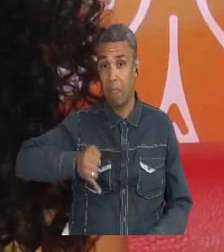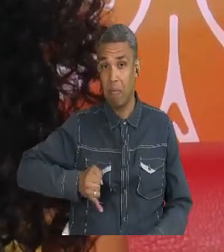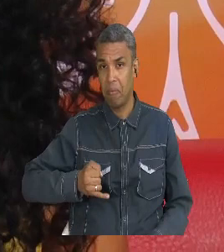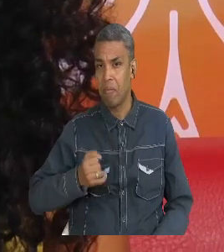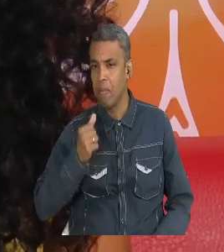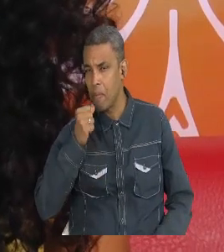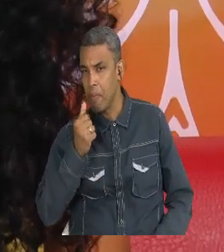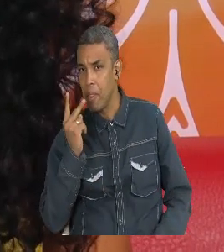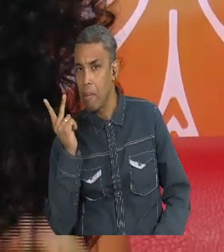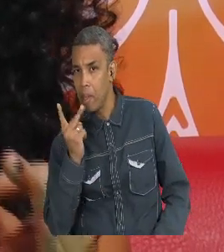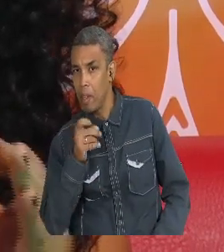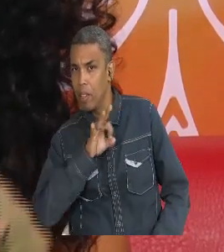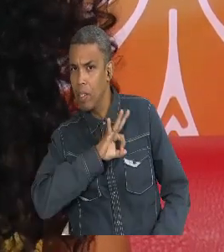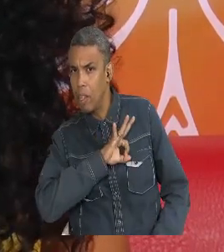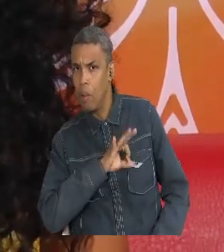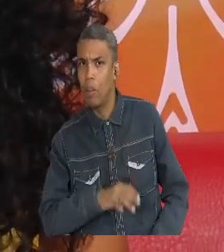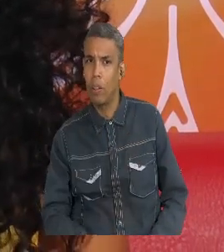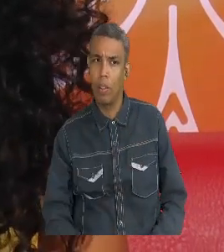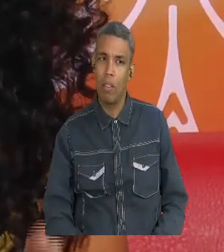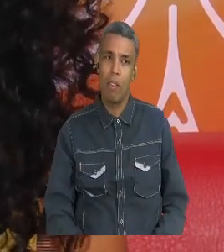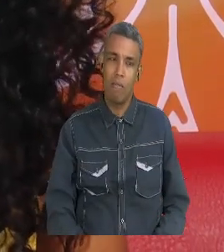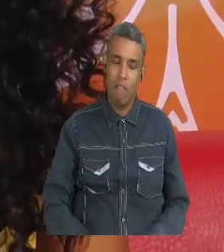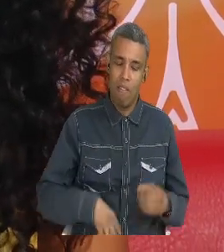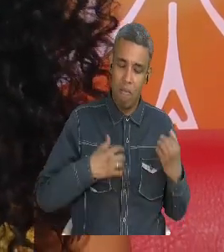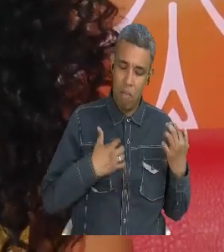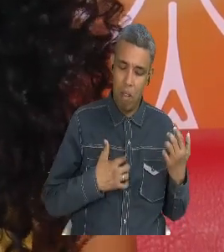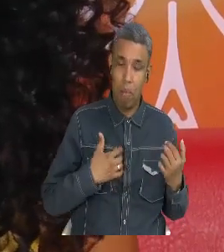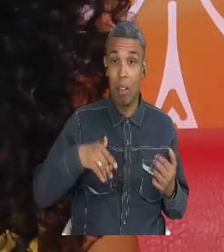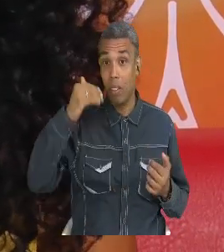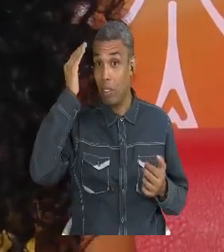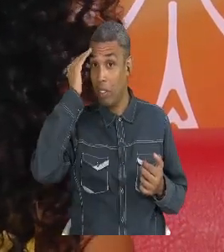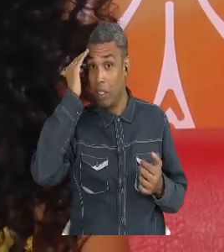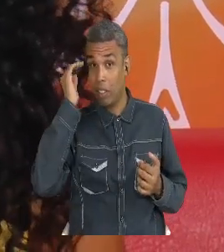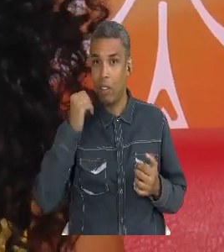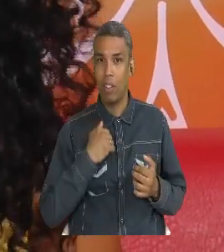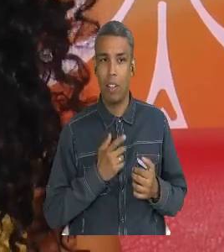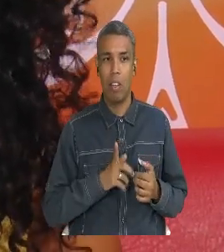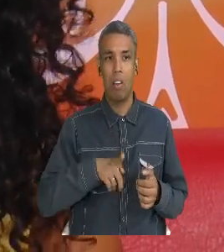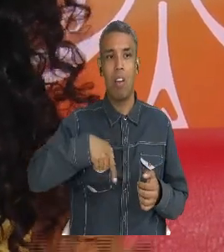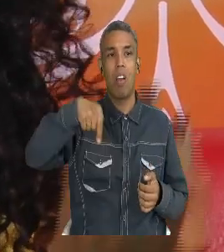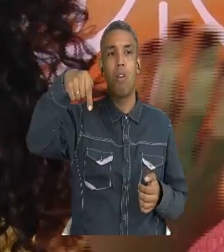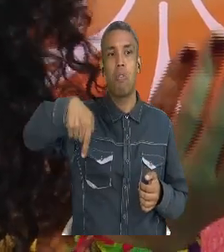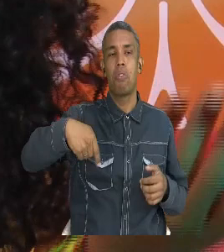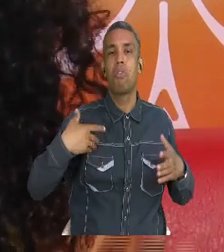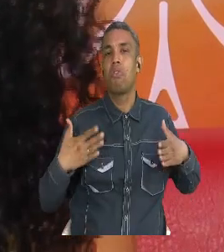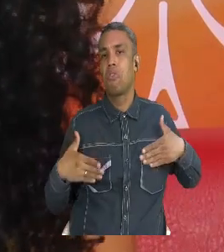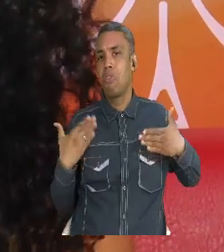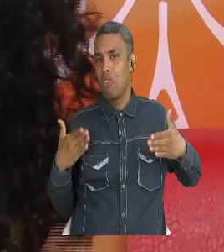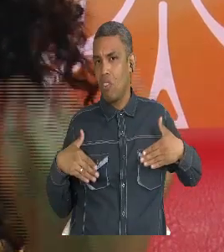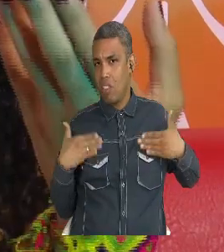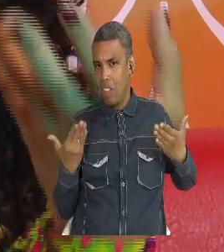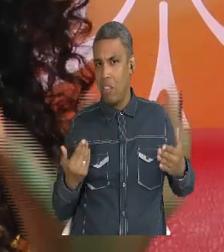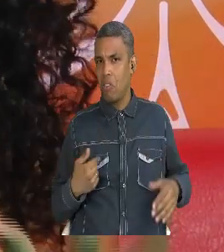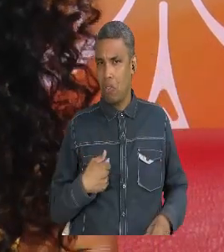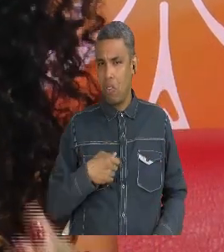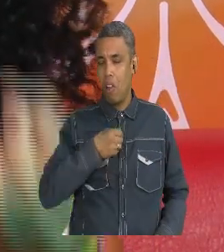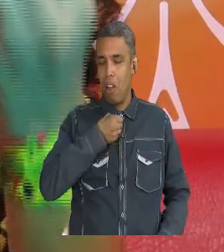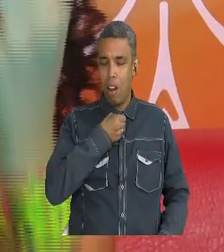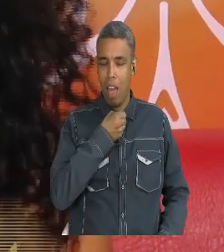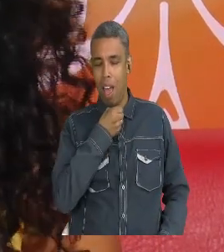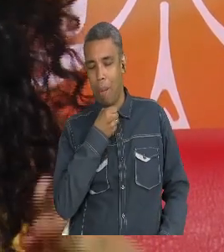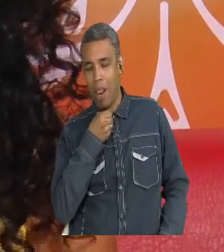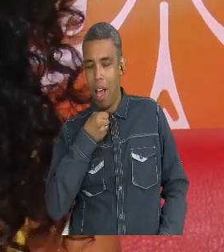porque hoy voy a cantar aquí en la cervecería. Ya saben todos nuestros televidentes, bueno, los que ya me han escuchado, los que no me han